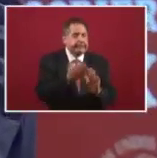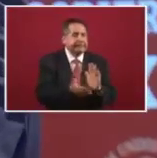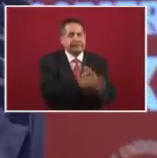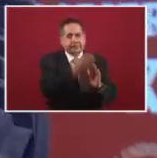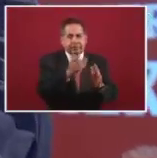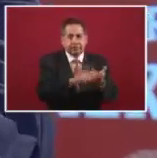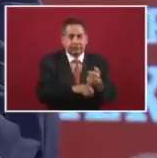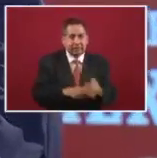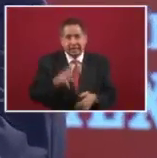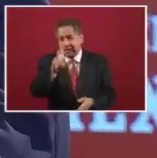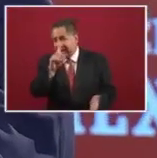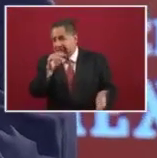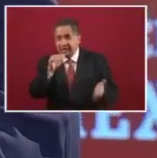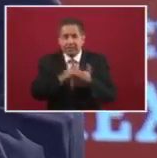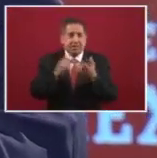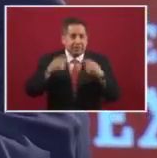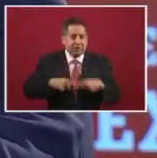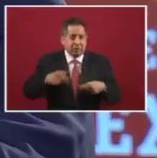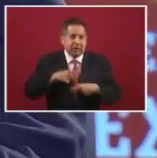30,000 reclusos.